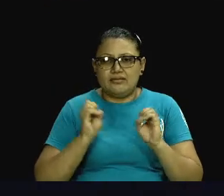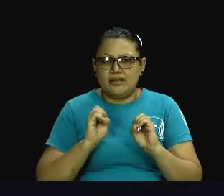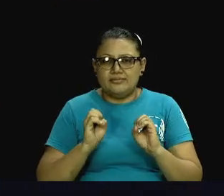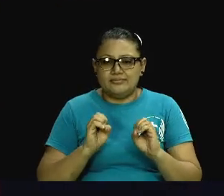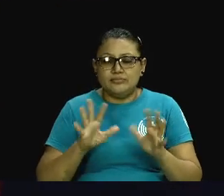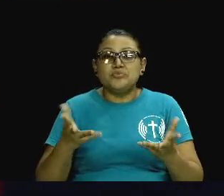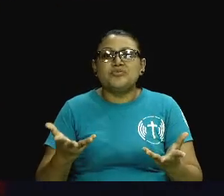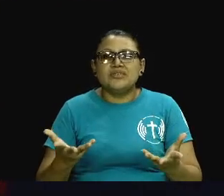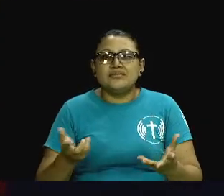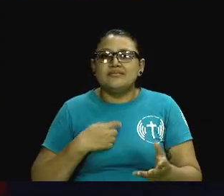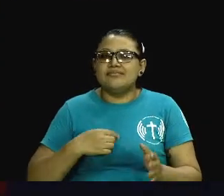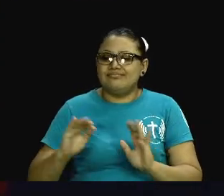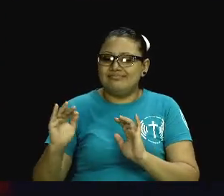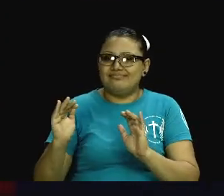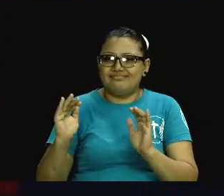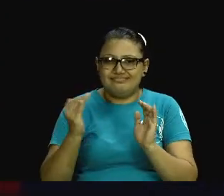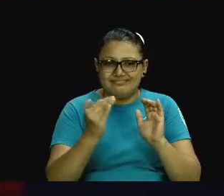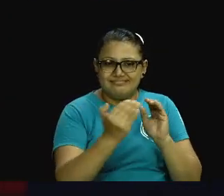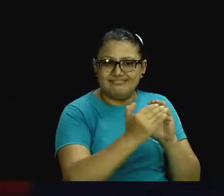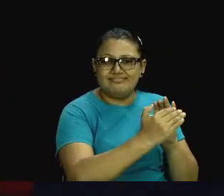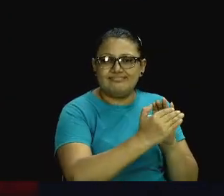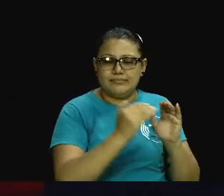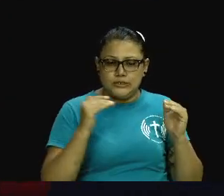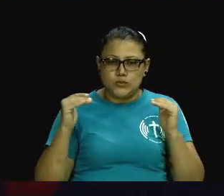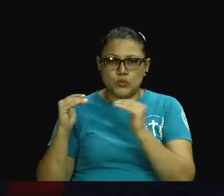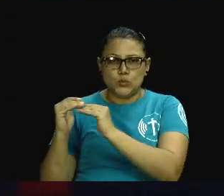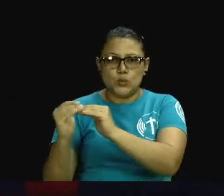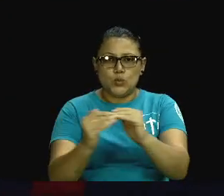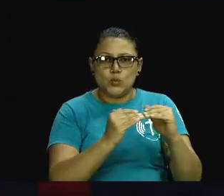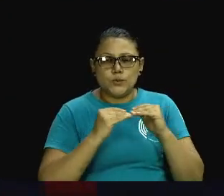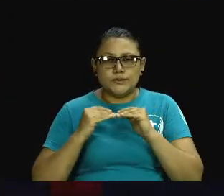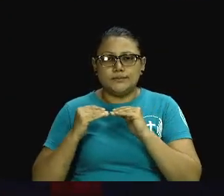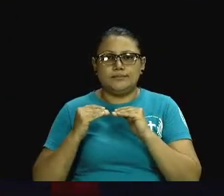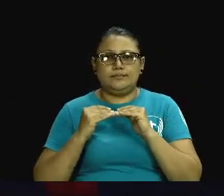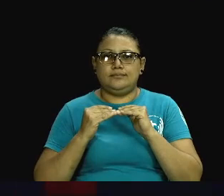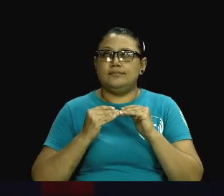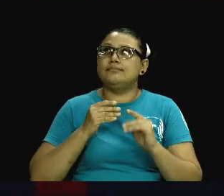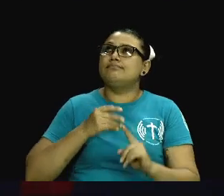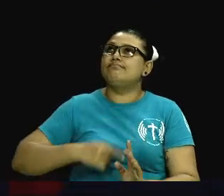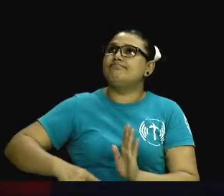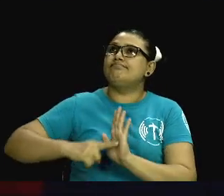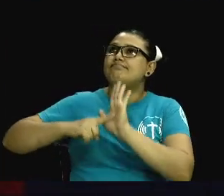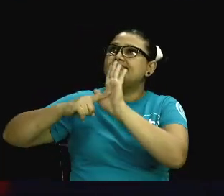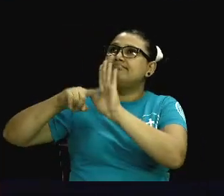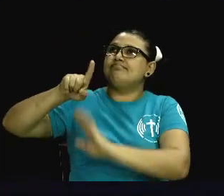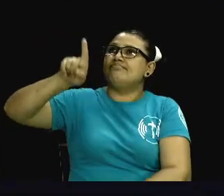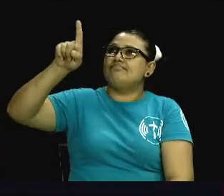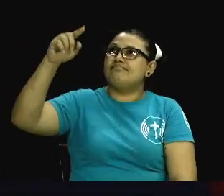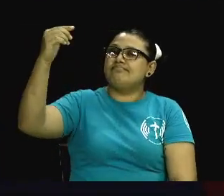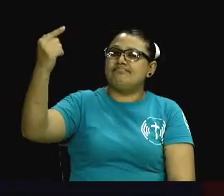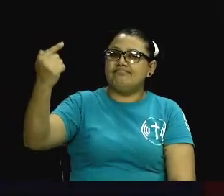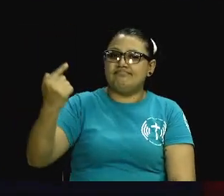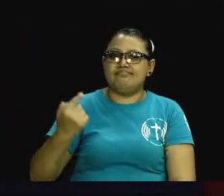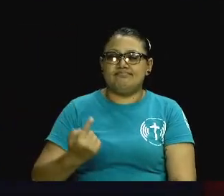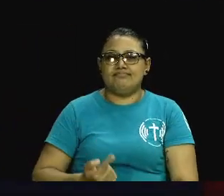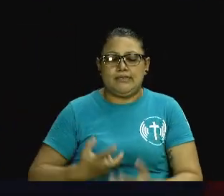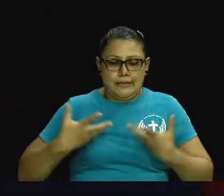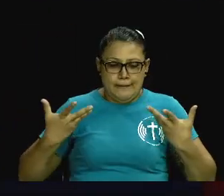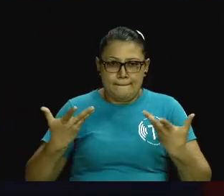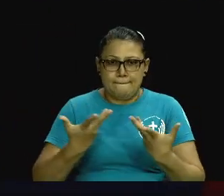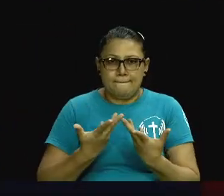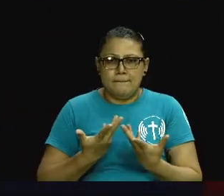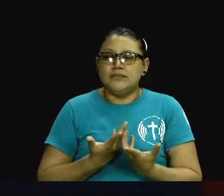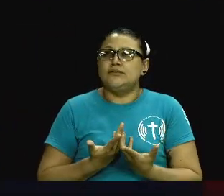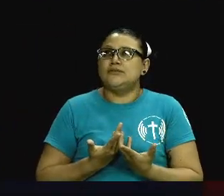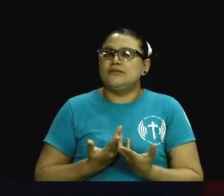señor pero esa piedra llegó a las manos de las personas que le iban a dar